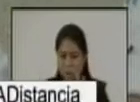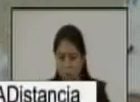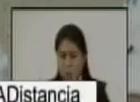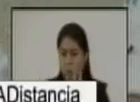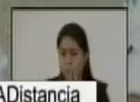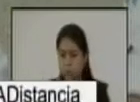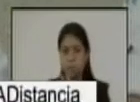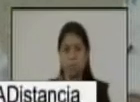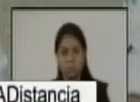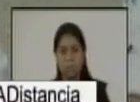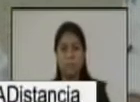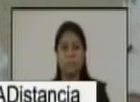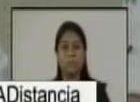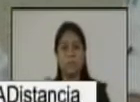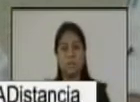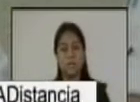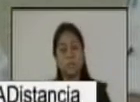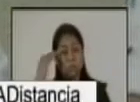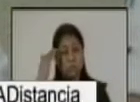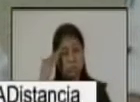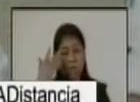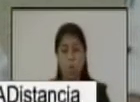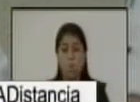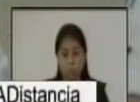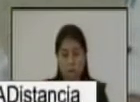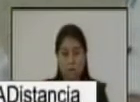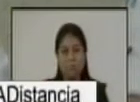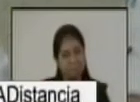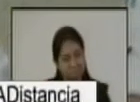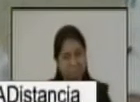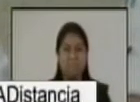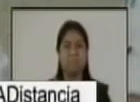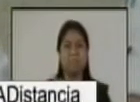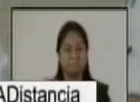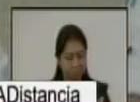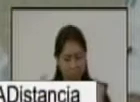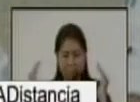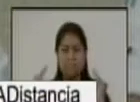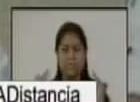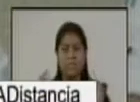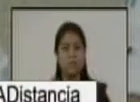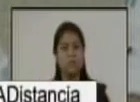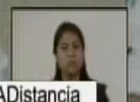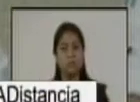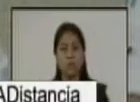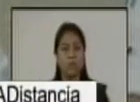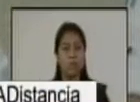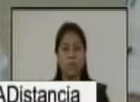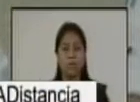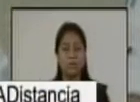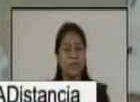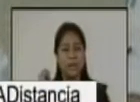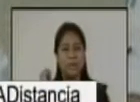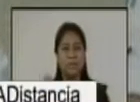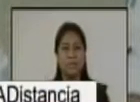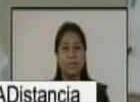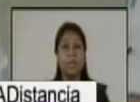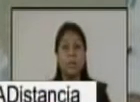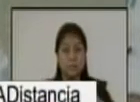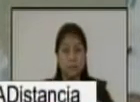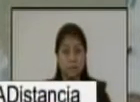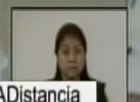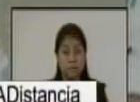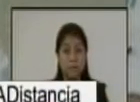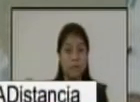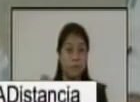país. Y yo sé que unidos salimos. Solo unidos saldremos adelante. Así que esta Semana